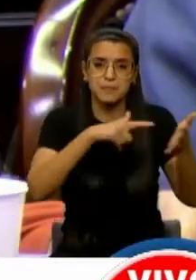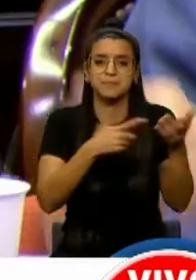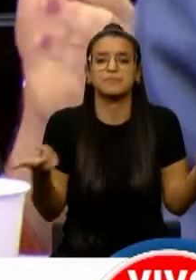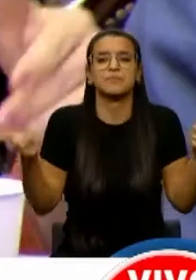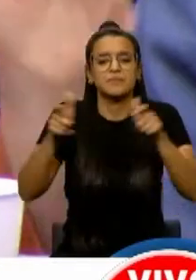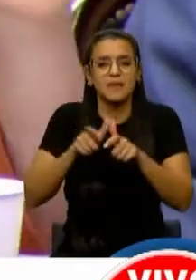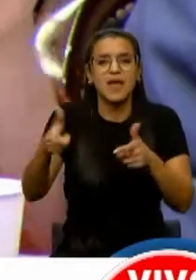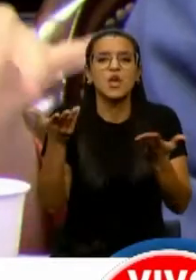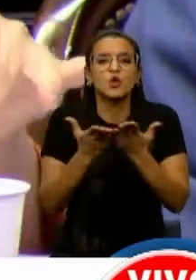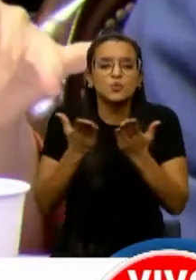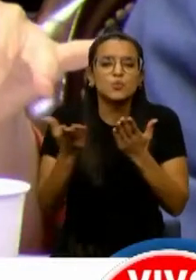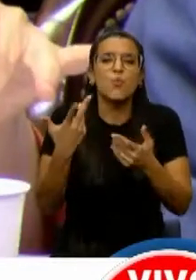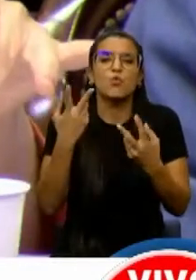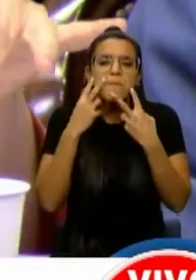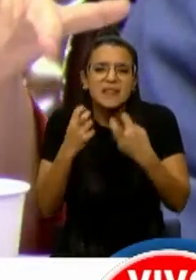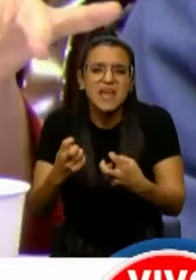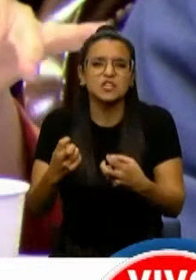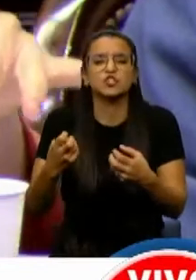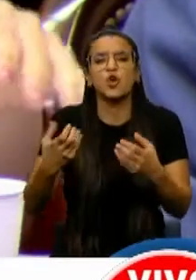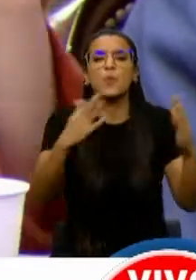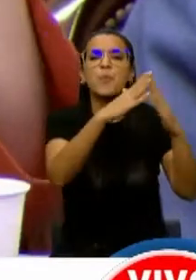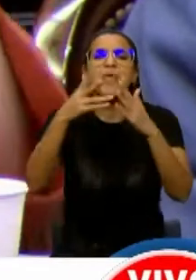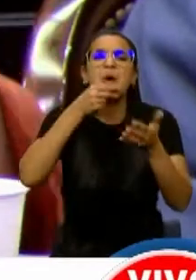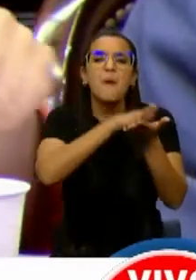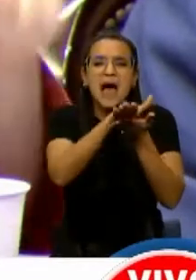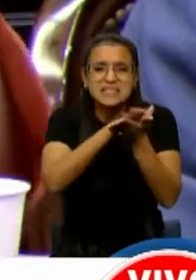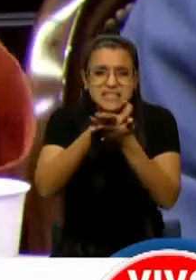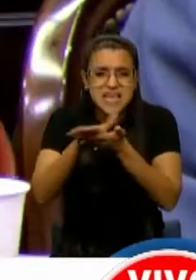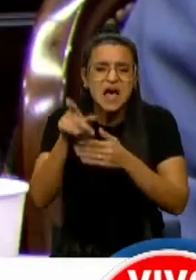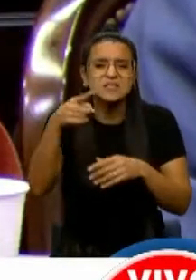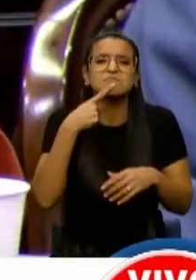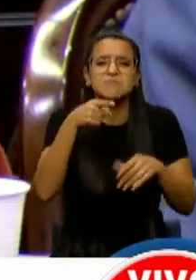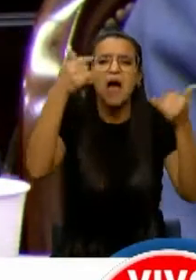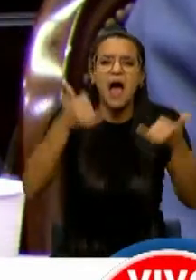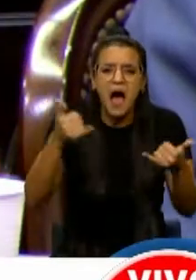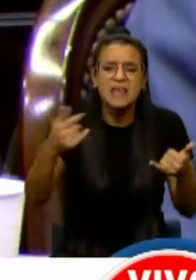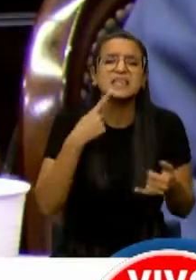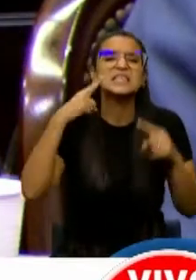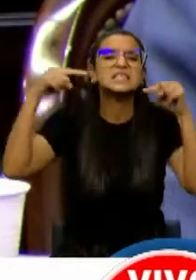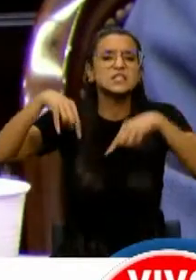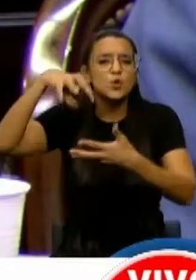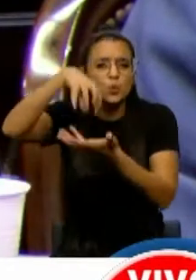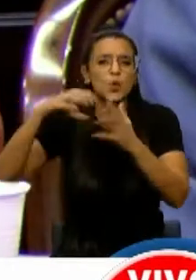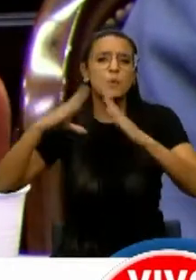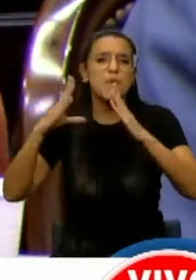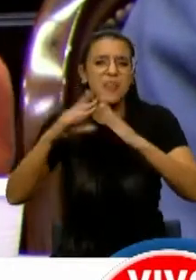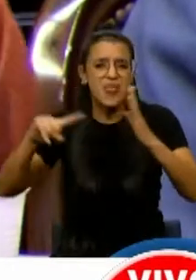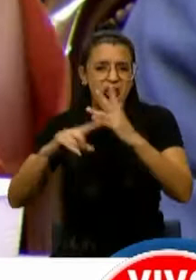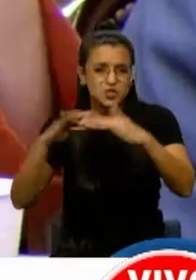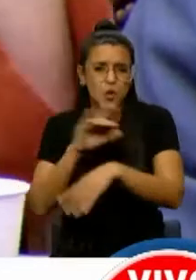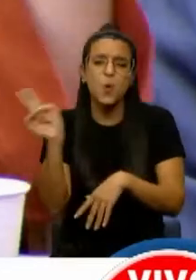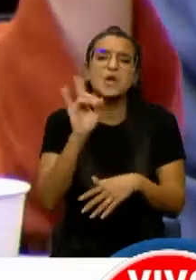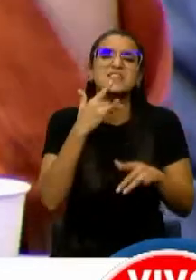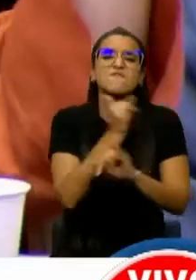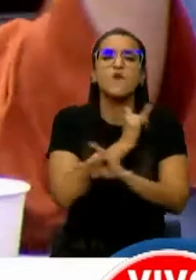de estudio de las viviendas vacías, de la cual interviene el Instituto de Vivienda de la Ciudad, o sea, no es